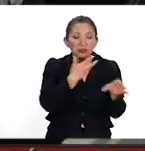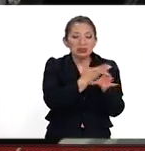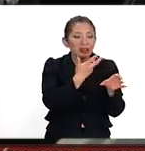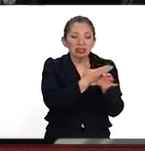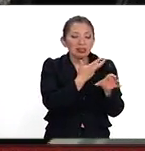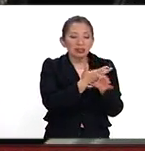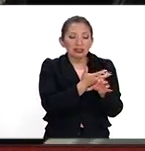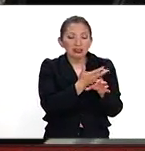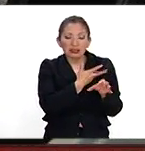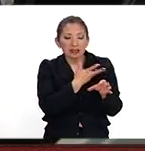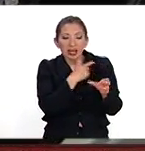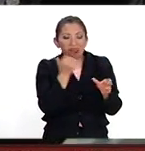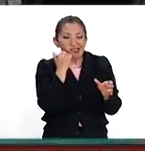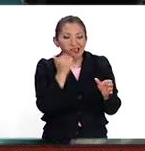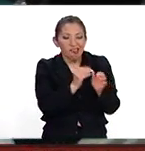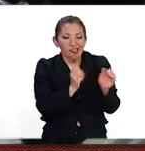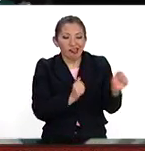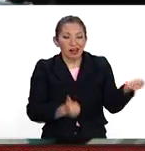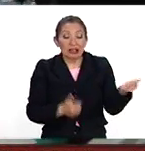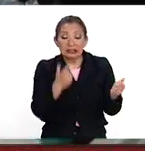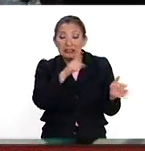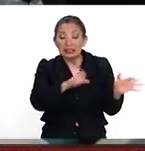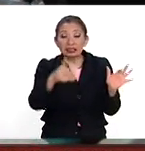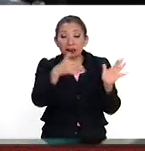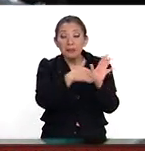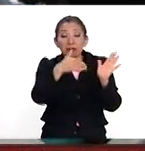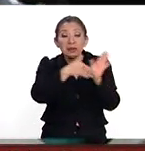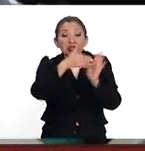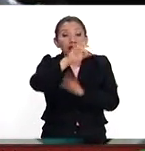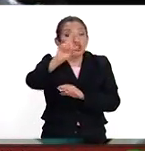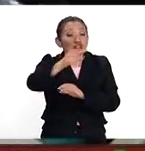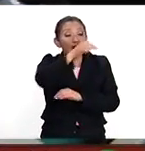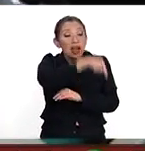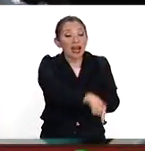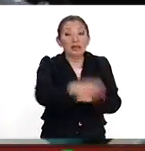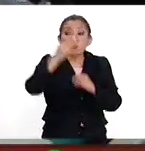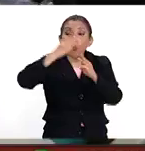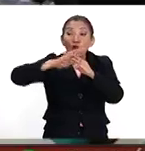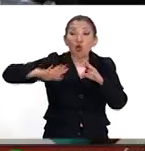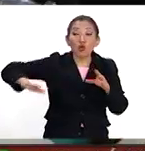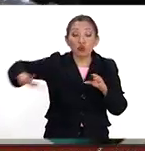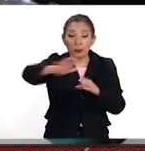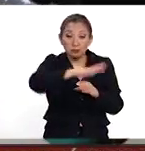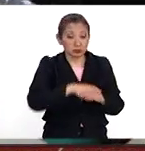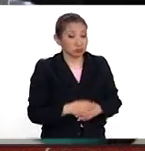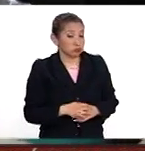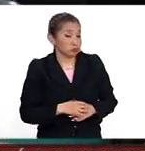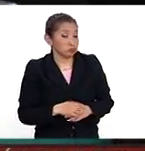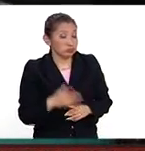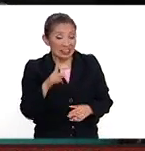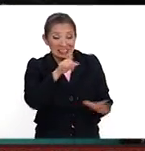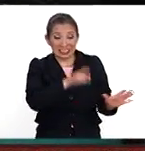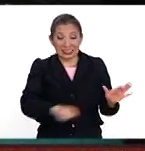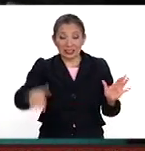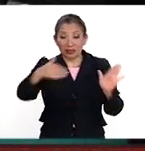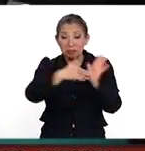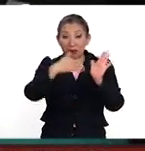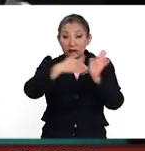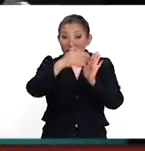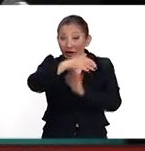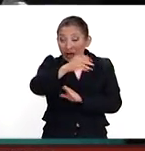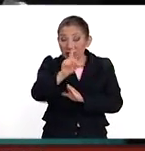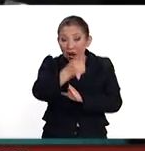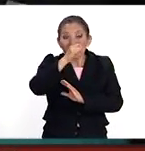Unidos tiene un déficit de 700,000 millones de dólares con el mundo. Pero de estos 700,000